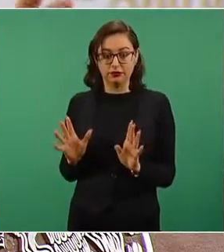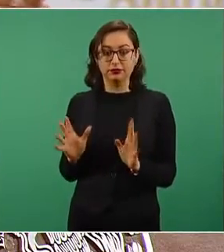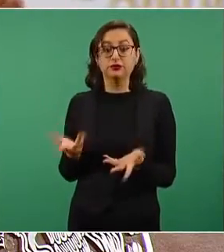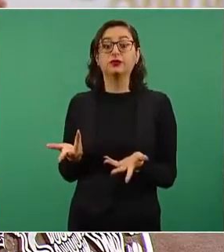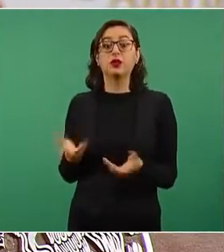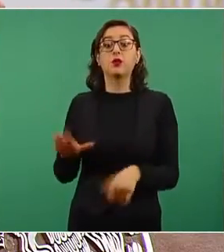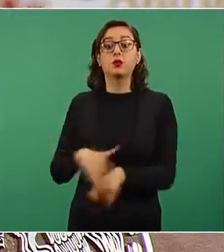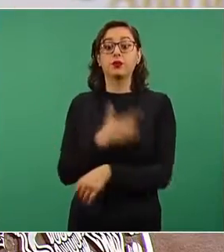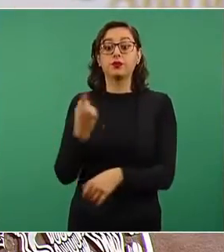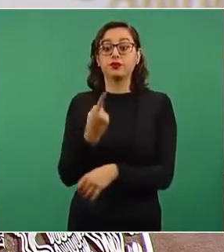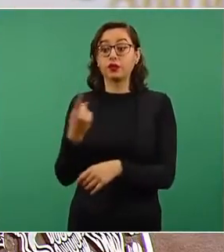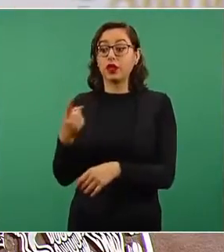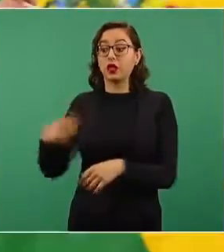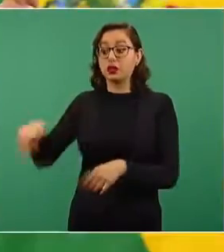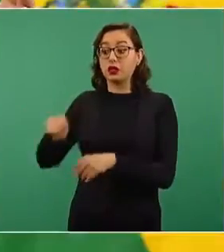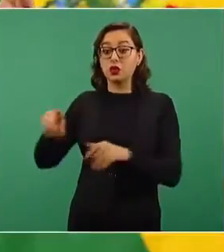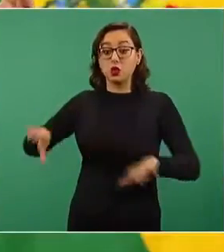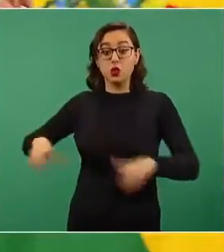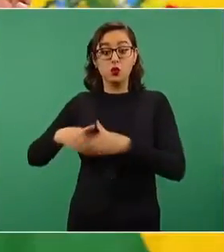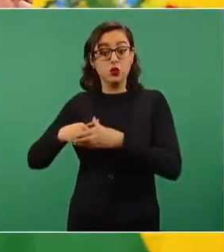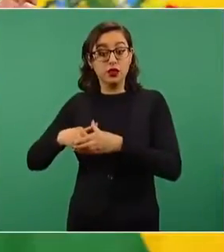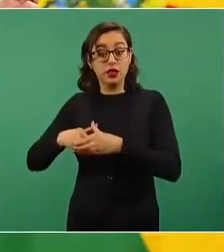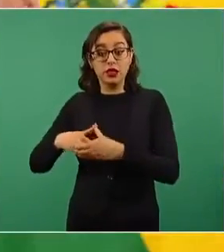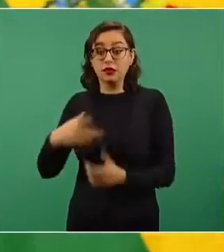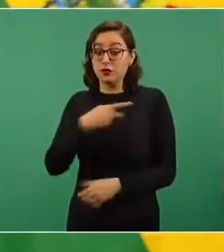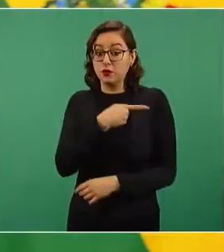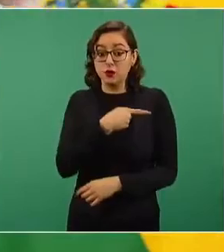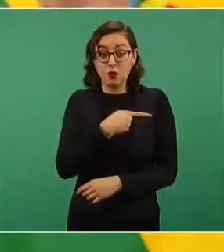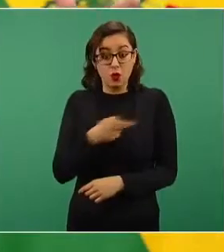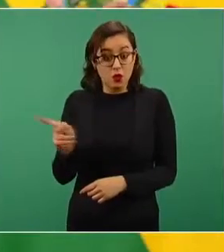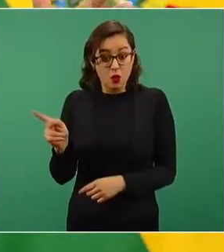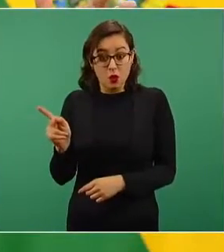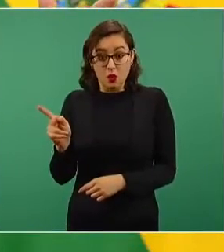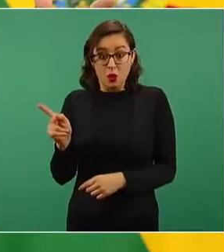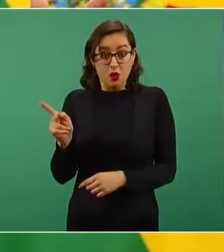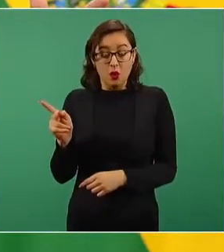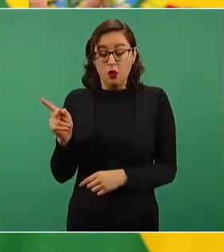comunidades pobres. ¿Sí? Ahí no hay